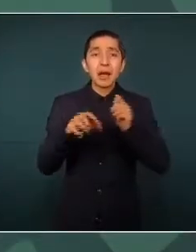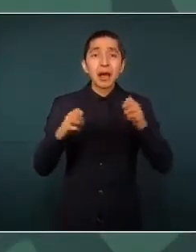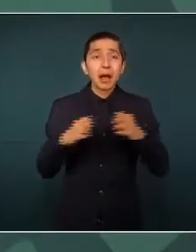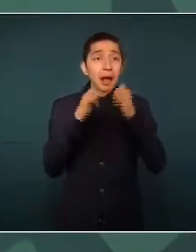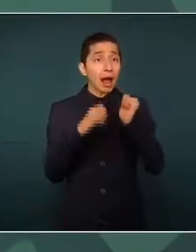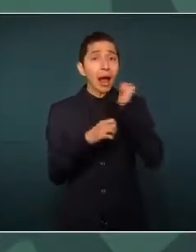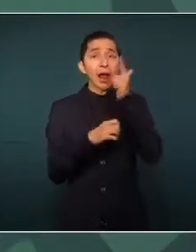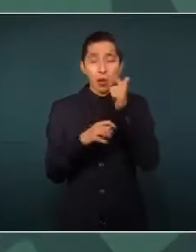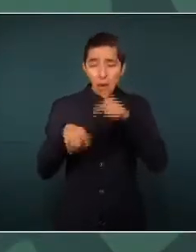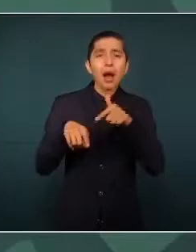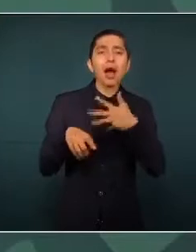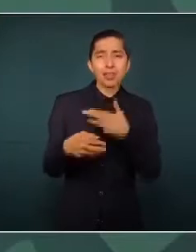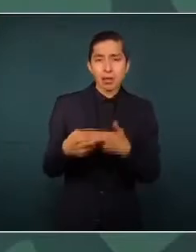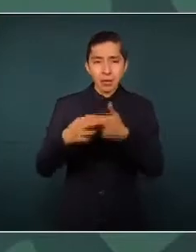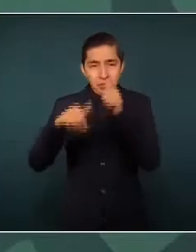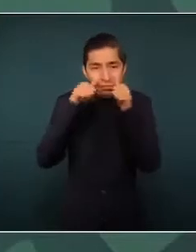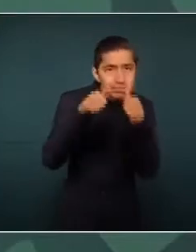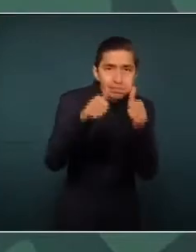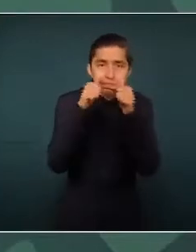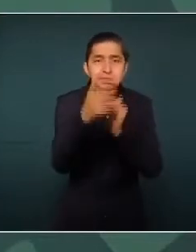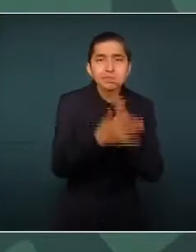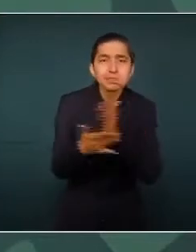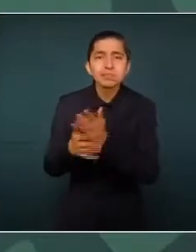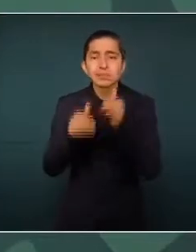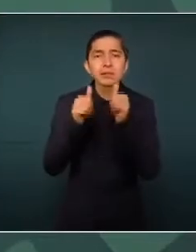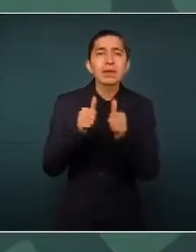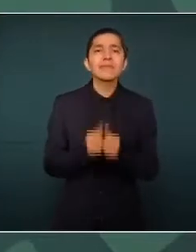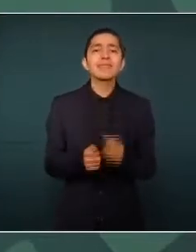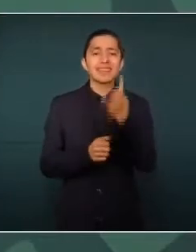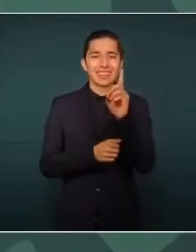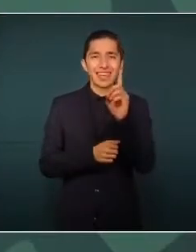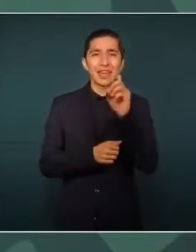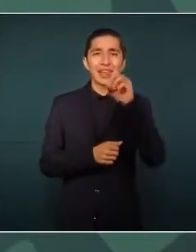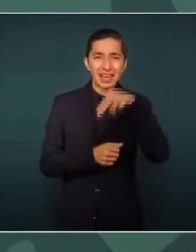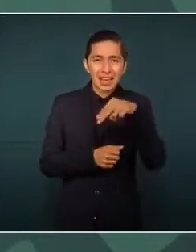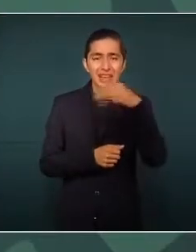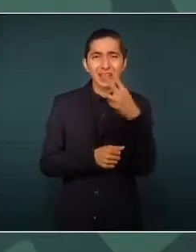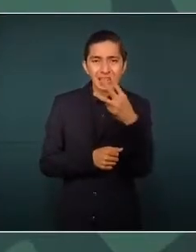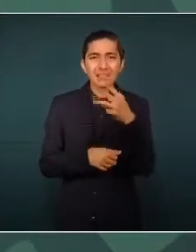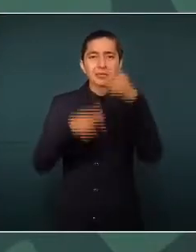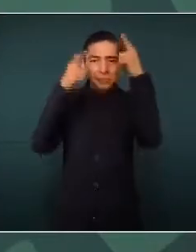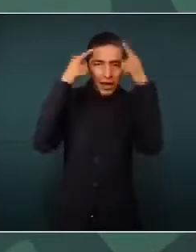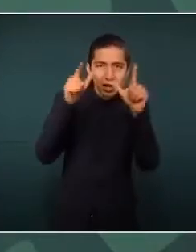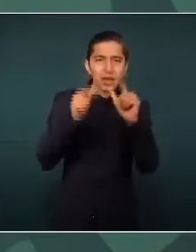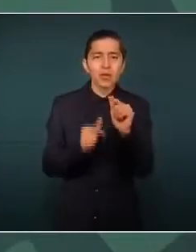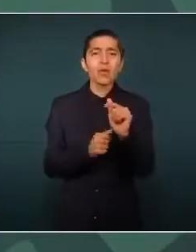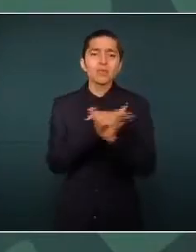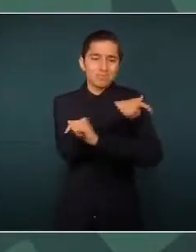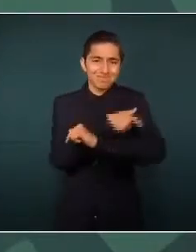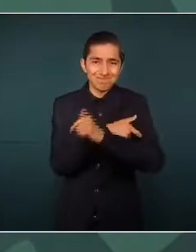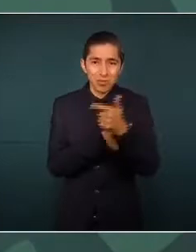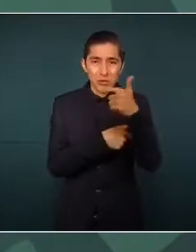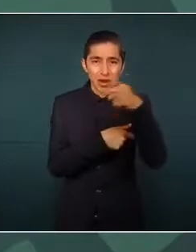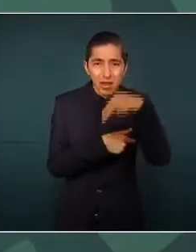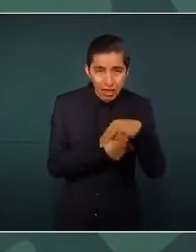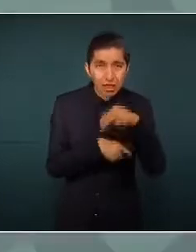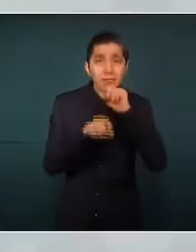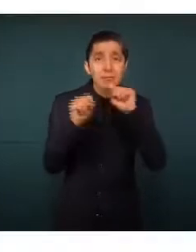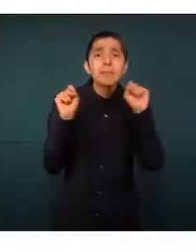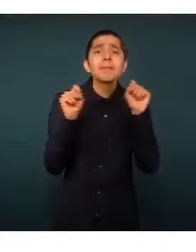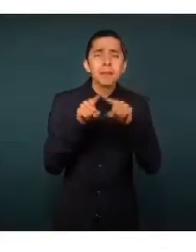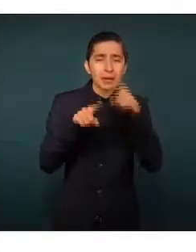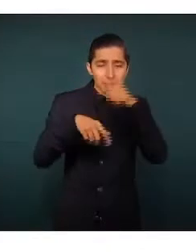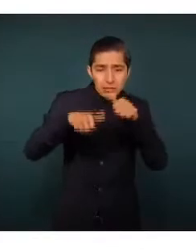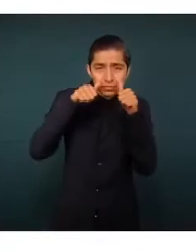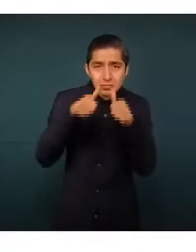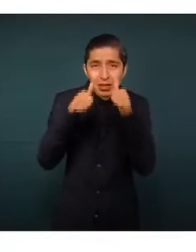Estado. También dentro de estos planes, el DN3, el Plan Marina y el Plan de la Guardia Nacional, se han